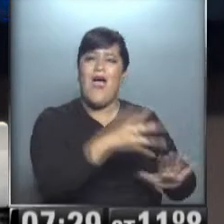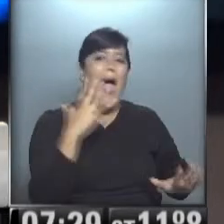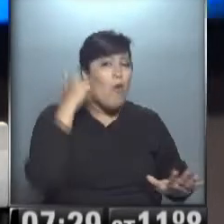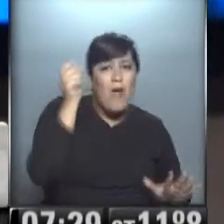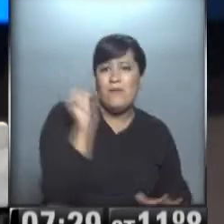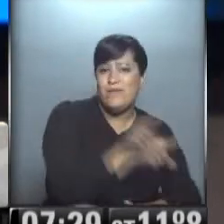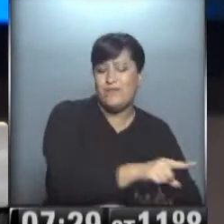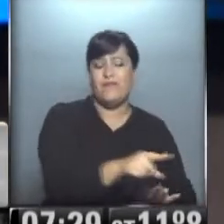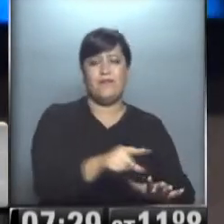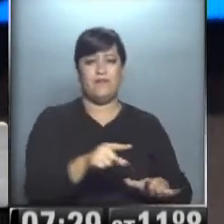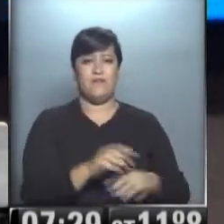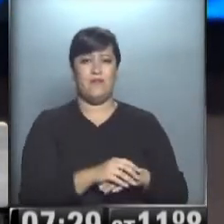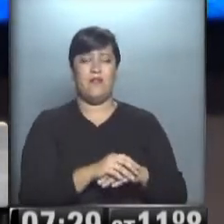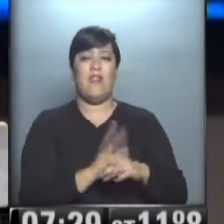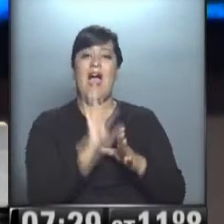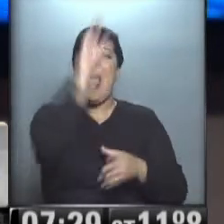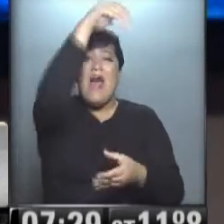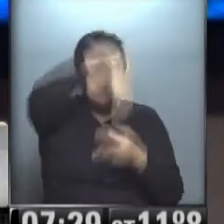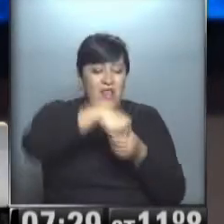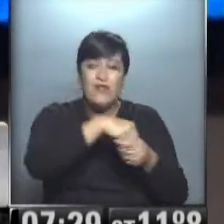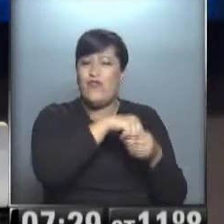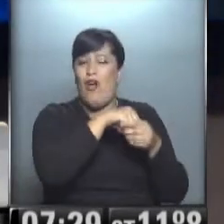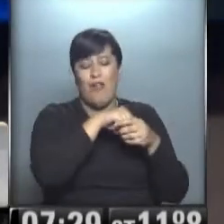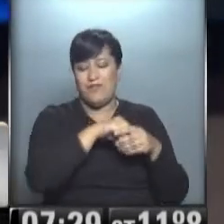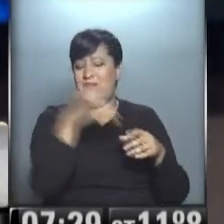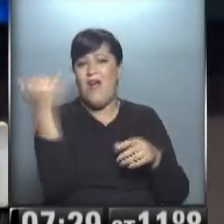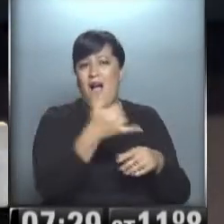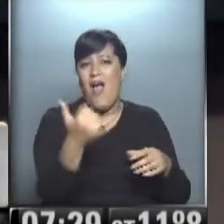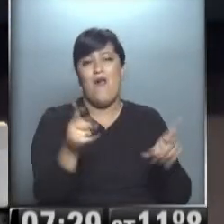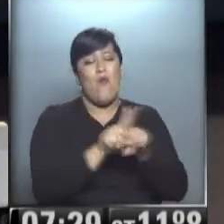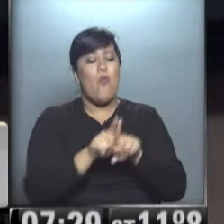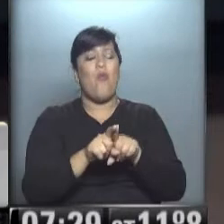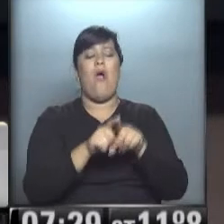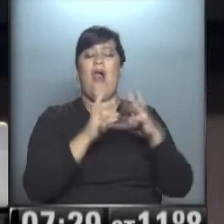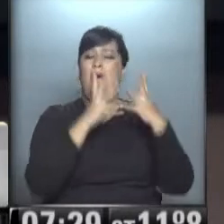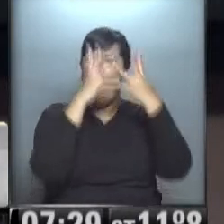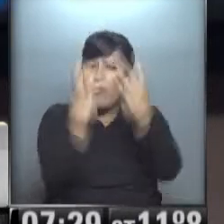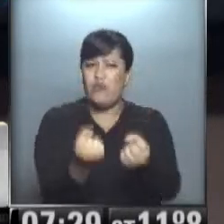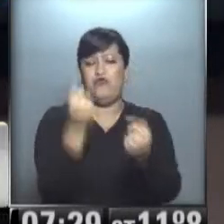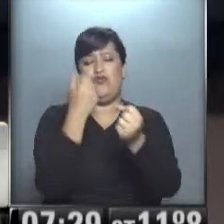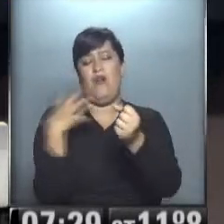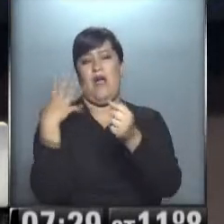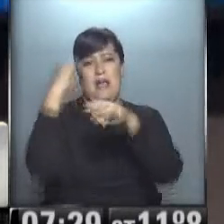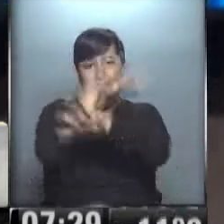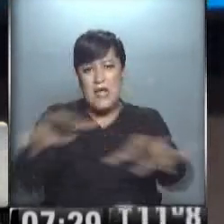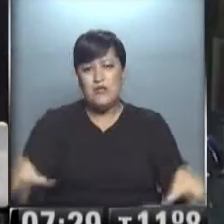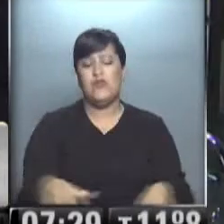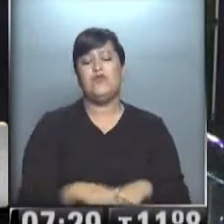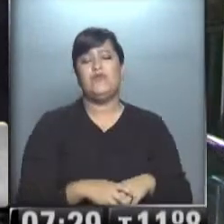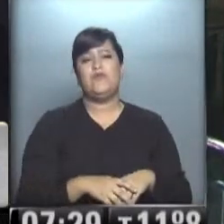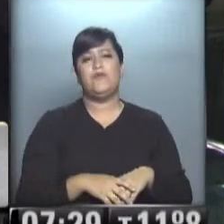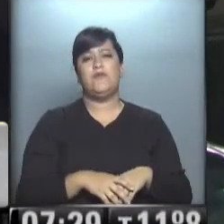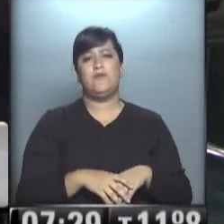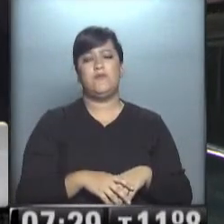transmite para adentro en general no en ese acompañamiento que hay con los nietos sí creo que como te decía